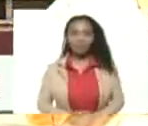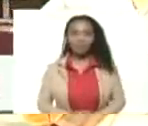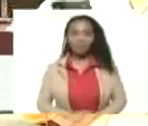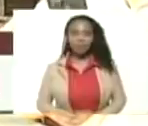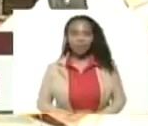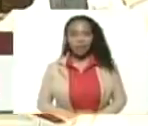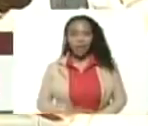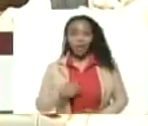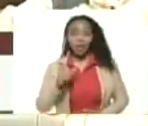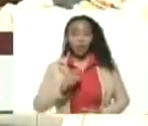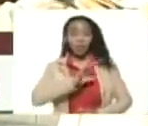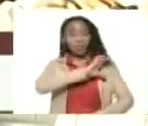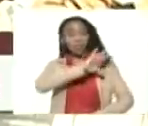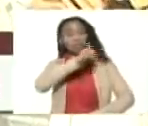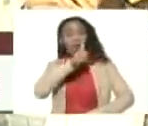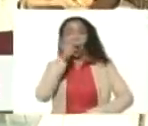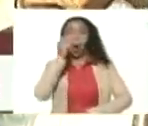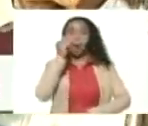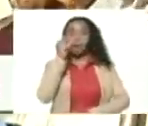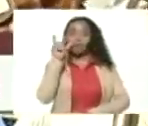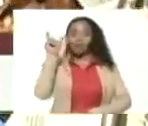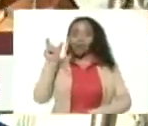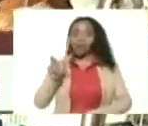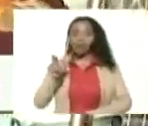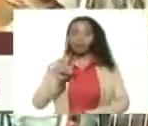Con su director Pablo Labrador.